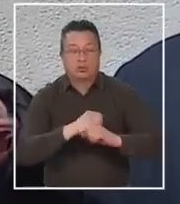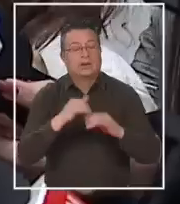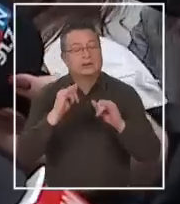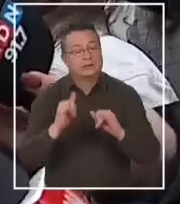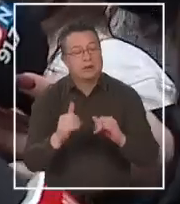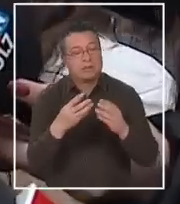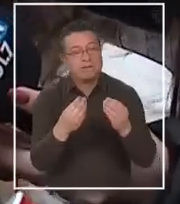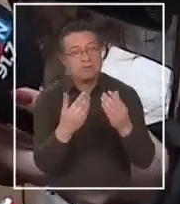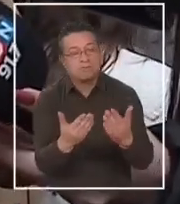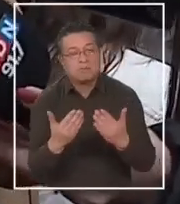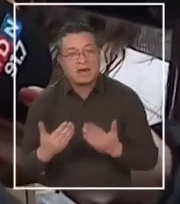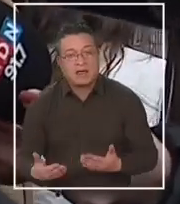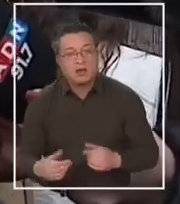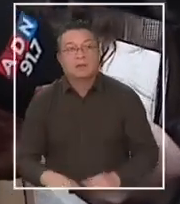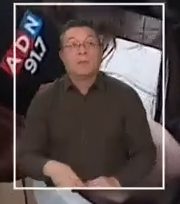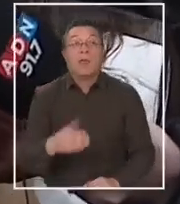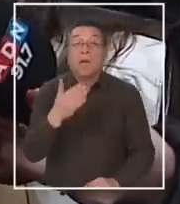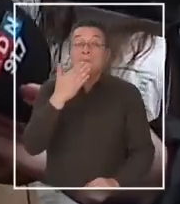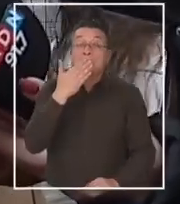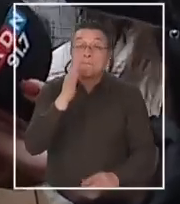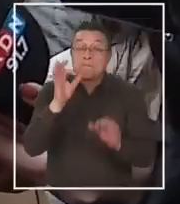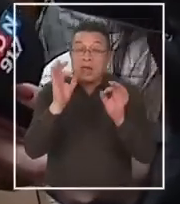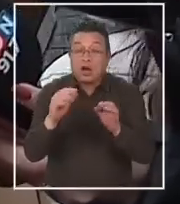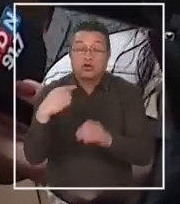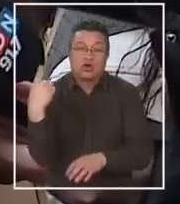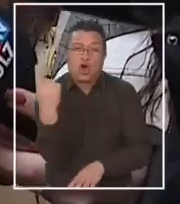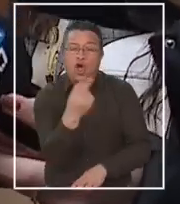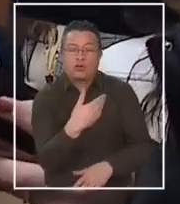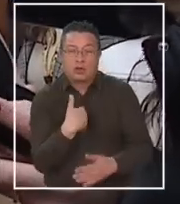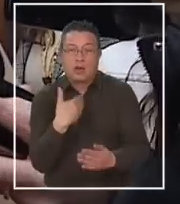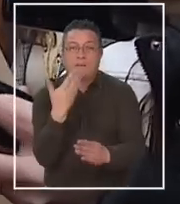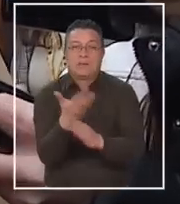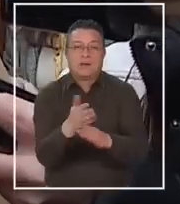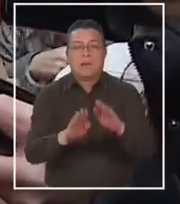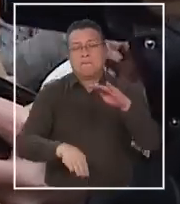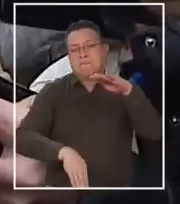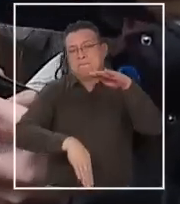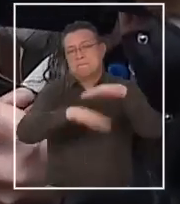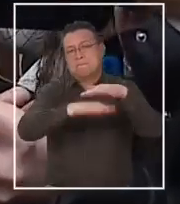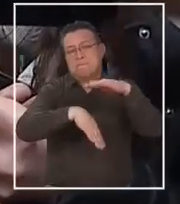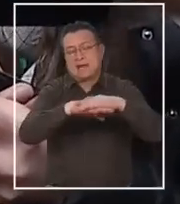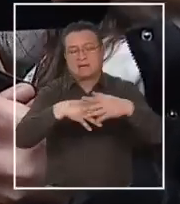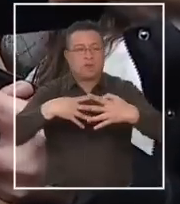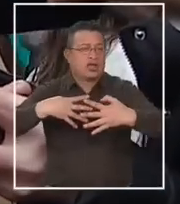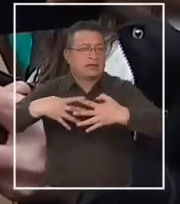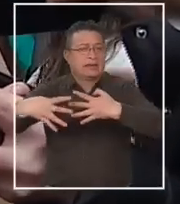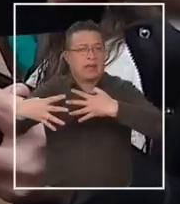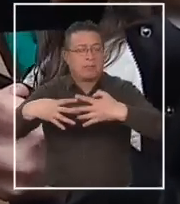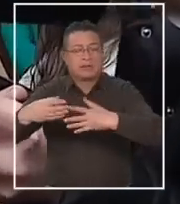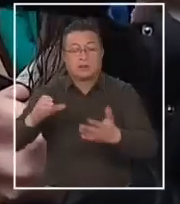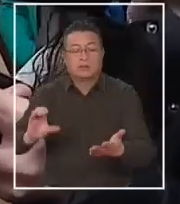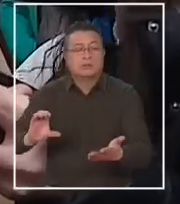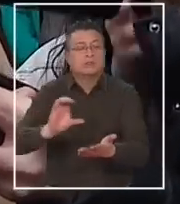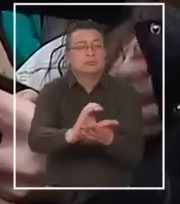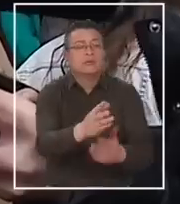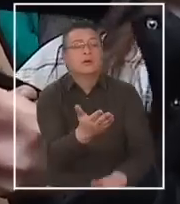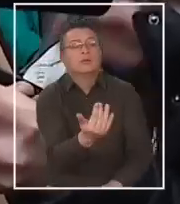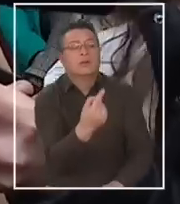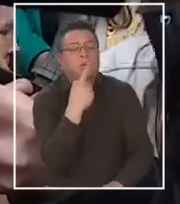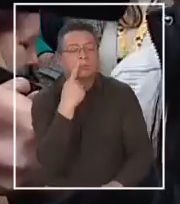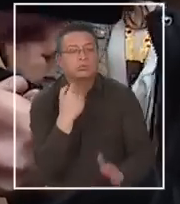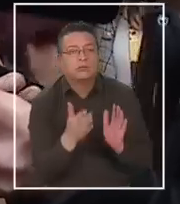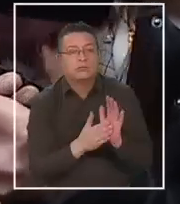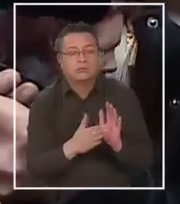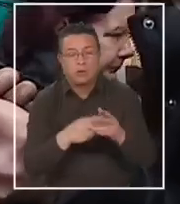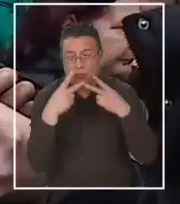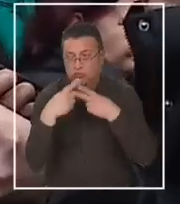ser bienvenidas. Lo mejor aquí es que exijamos todos la máxima transparencia en la asignación de esos recursos, que se